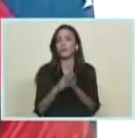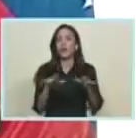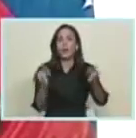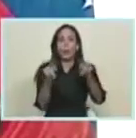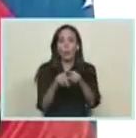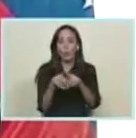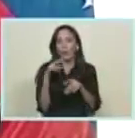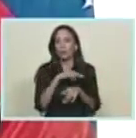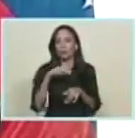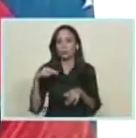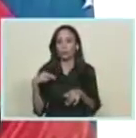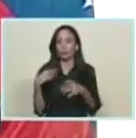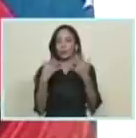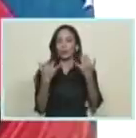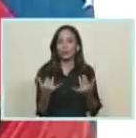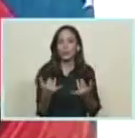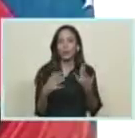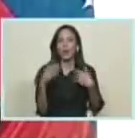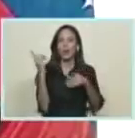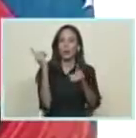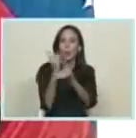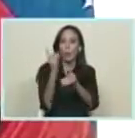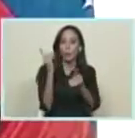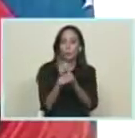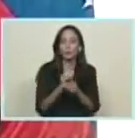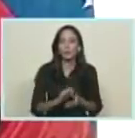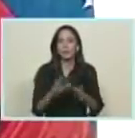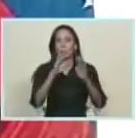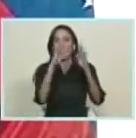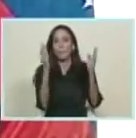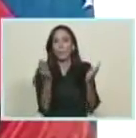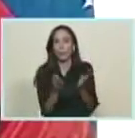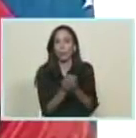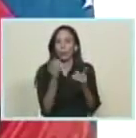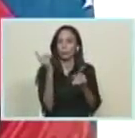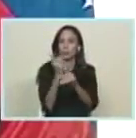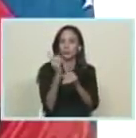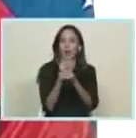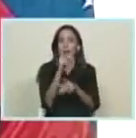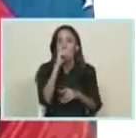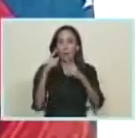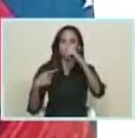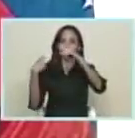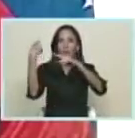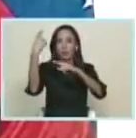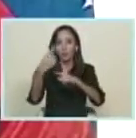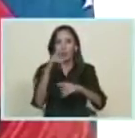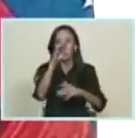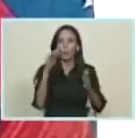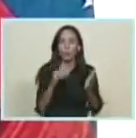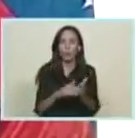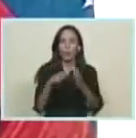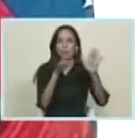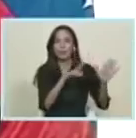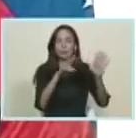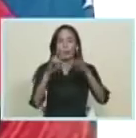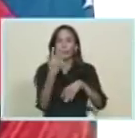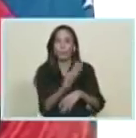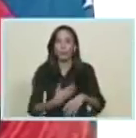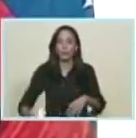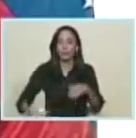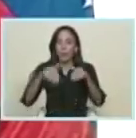estamos preparando para el campeonato mundial de las presidenciales 2018. Y el 10 de diciembre